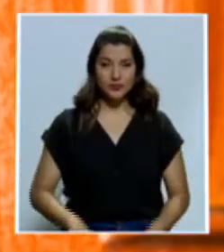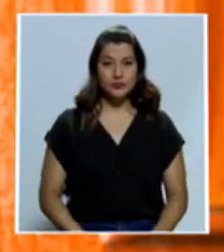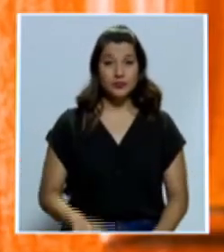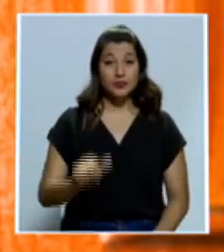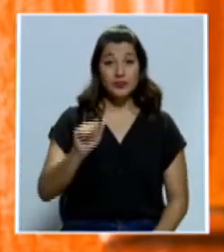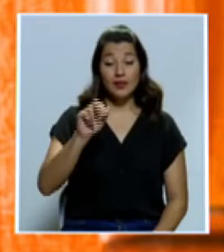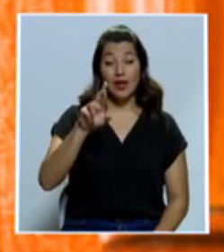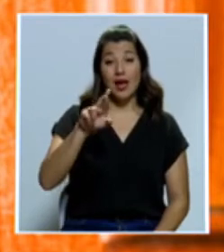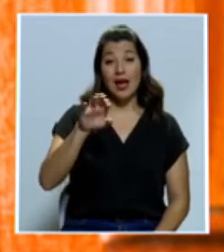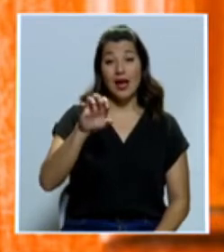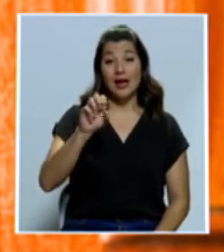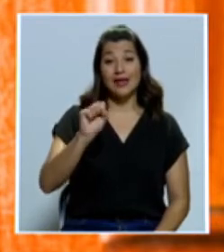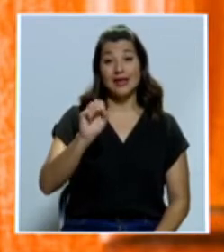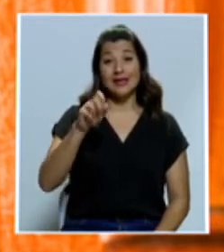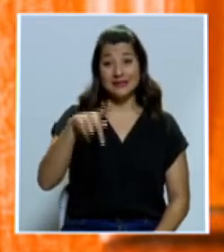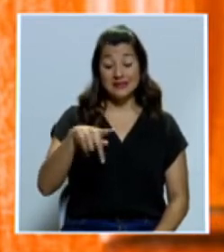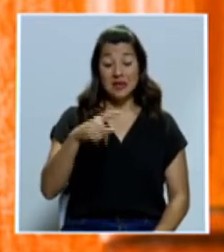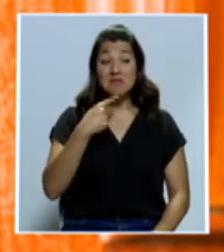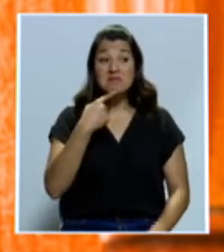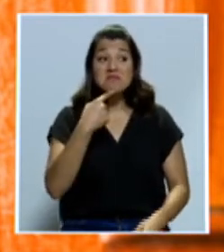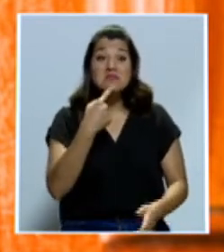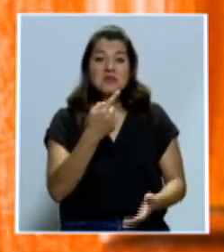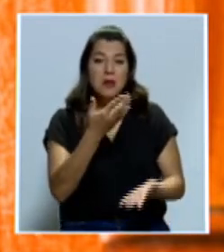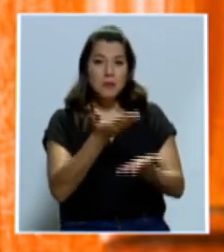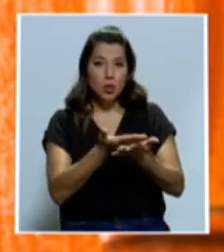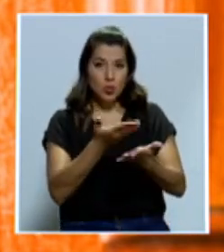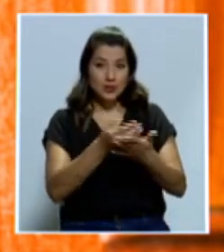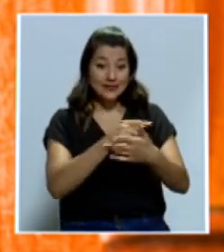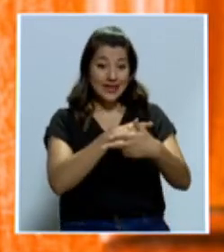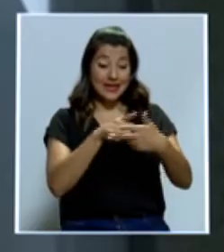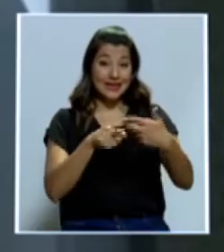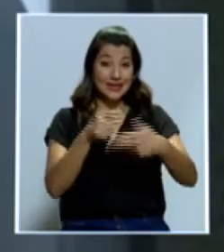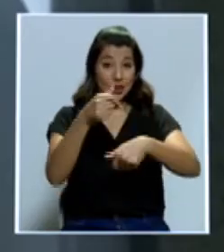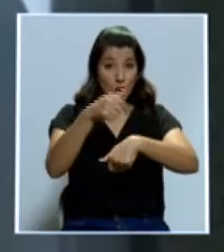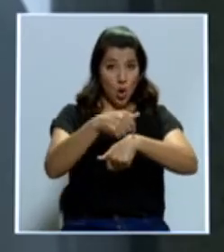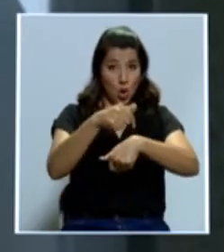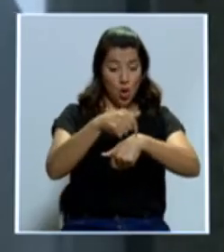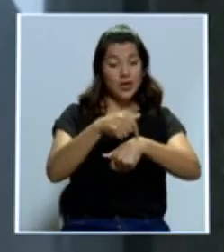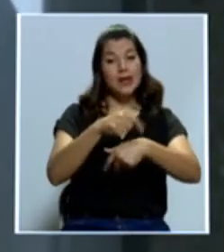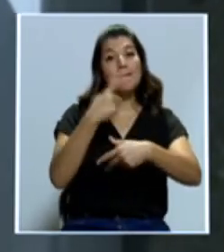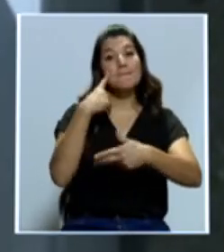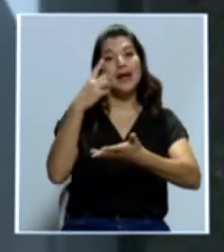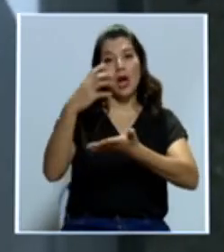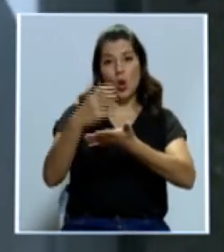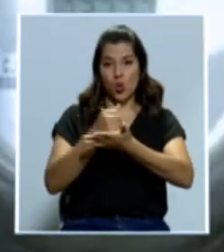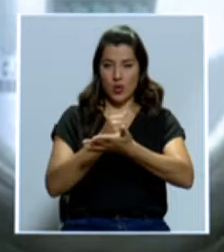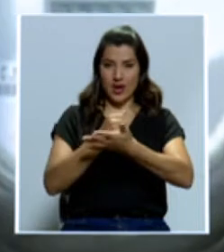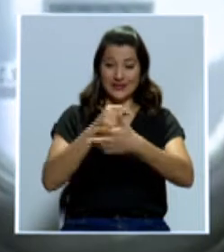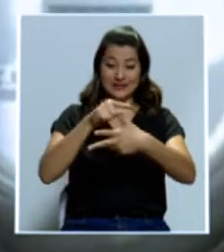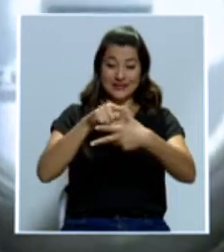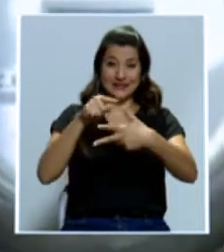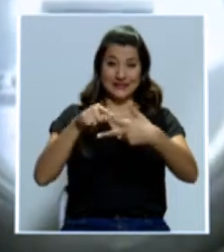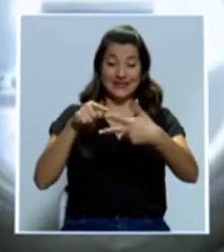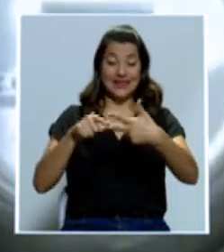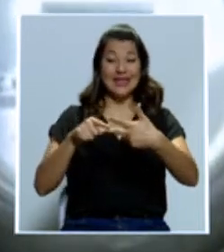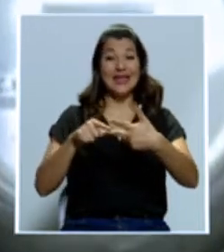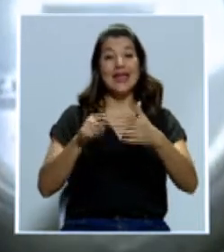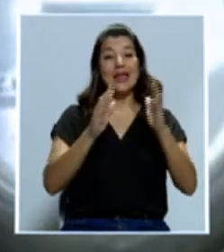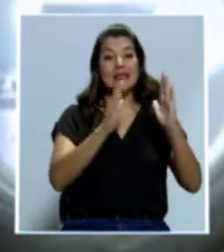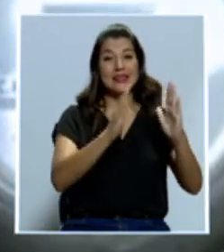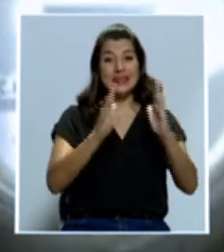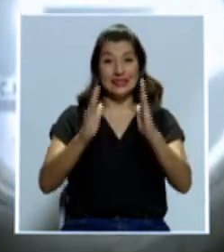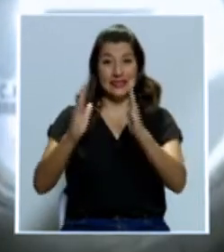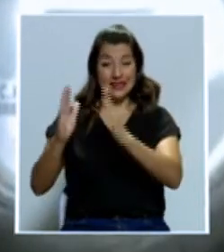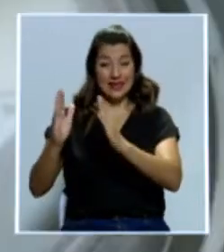ARECEP plantea para los abonados del ICE crear 3 zonas horarias. Las tarifas horarias son posibles con el uso de medidores